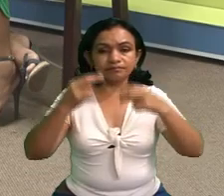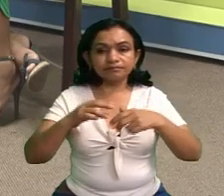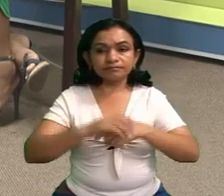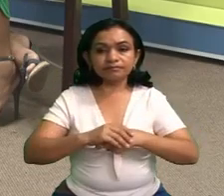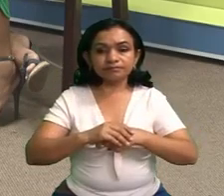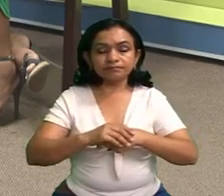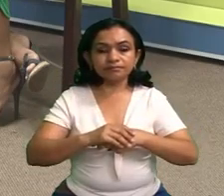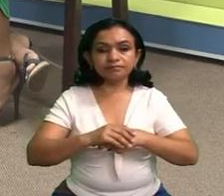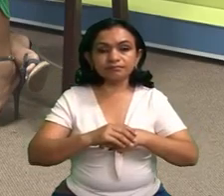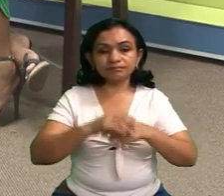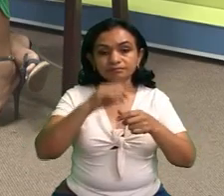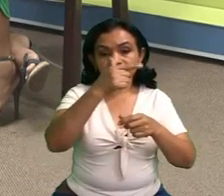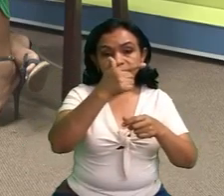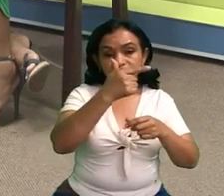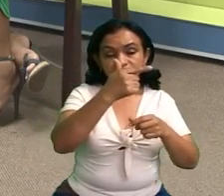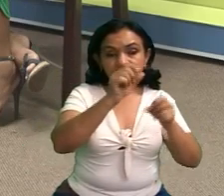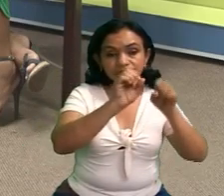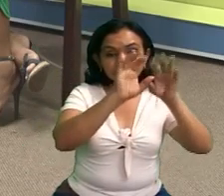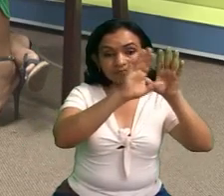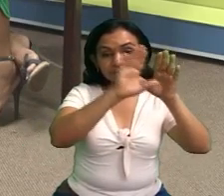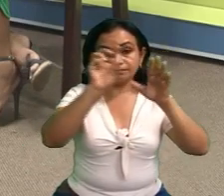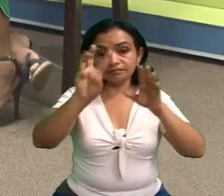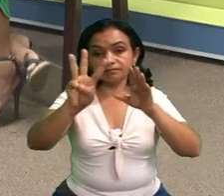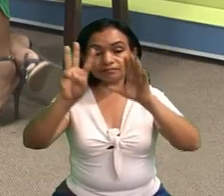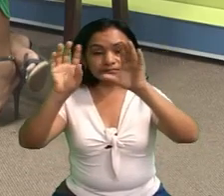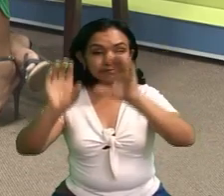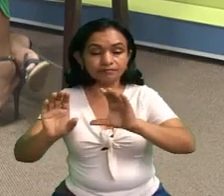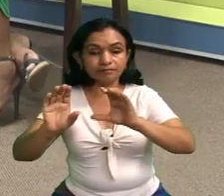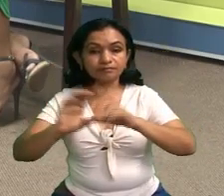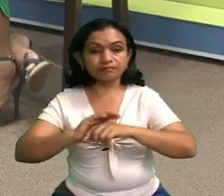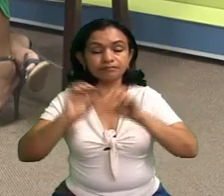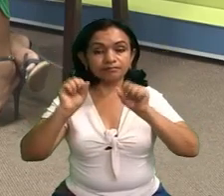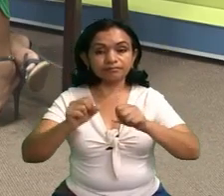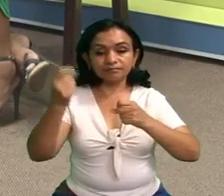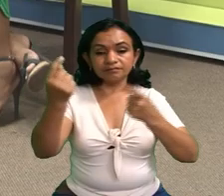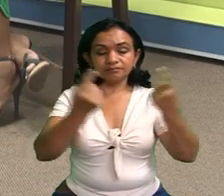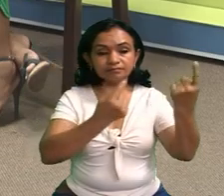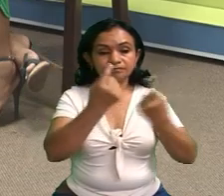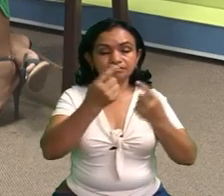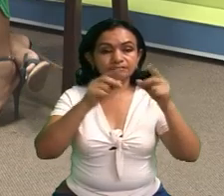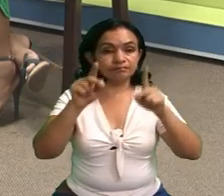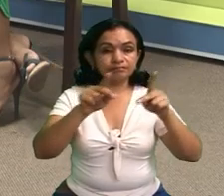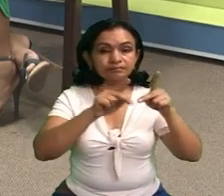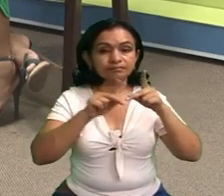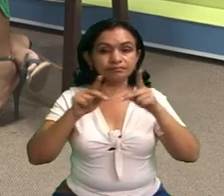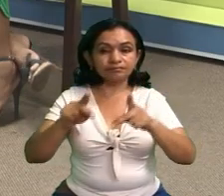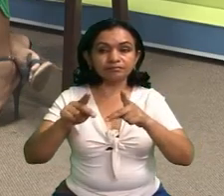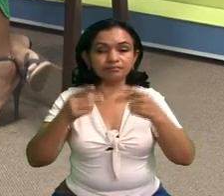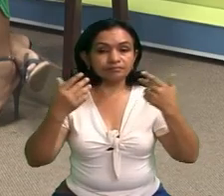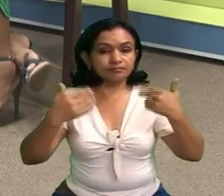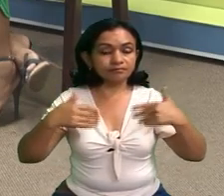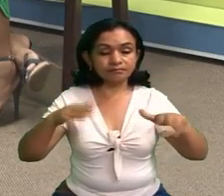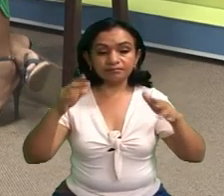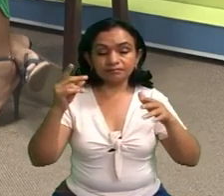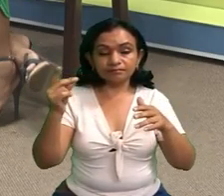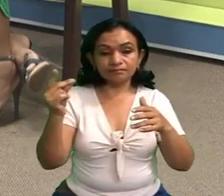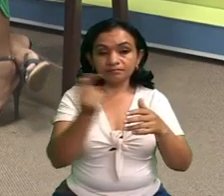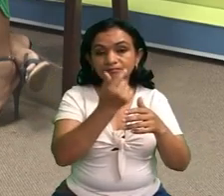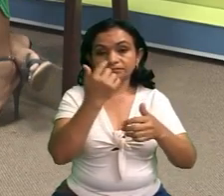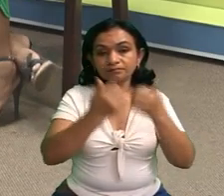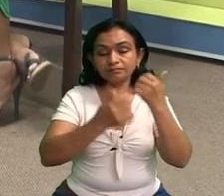Las consultas externas van desde las 7 de la mañana a las 3 de la tarde. En ese horario pueden llegar Así es. Si hay alguna emergencia o algo,